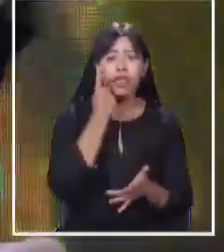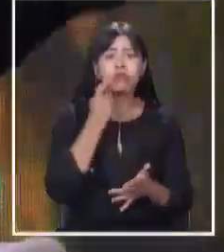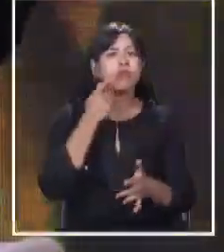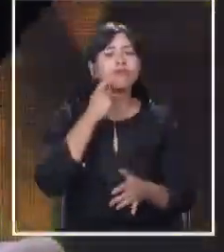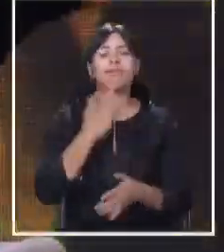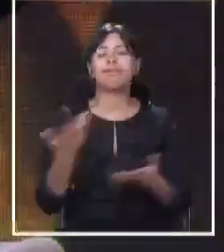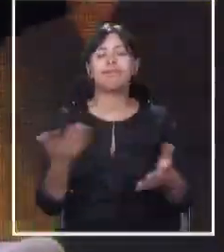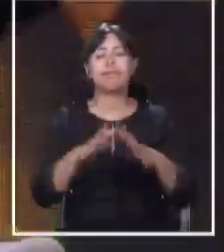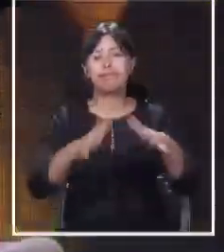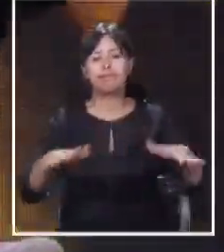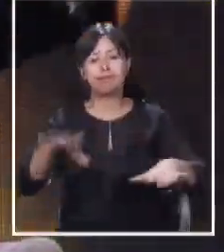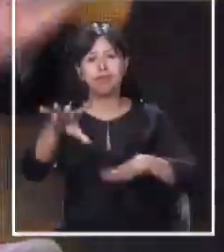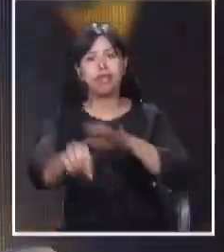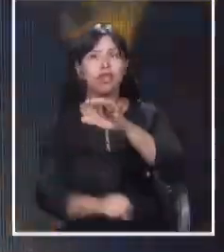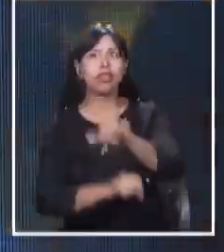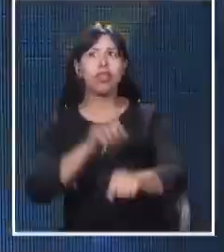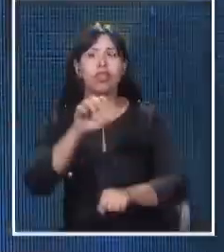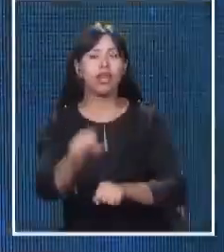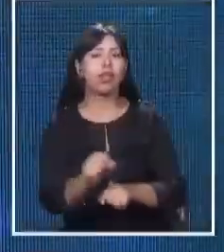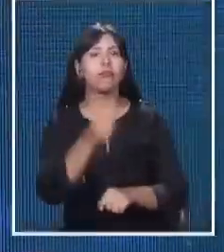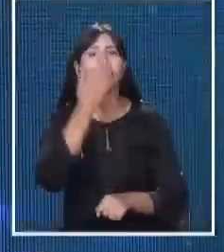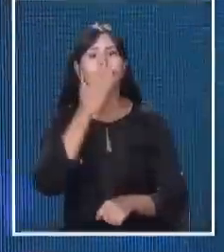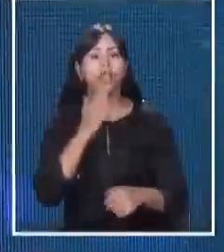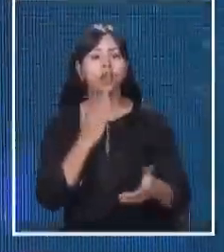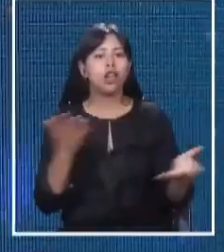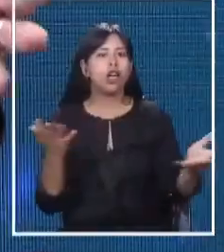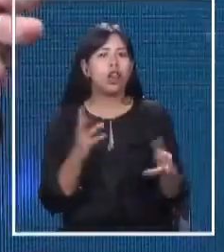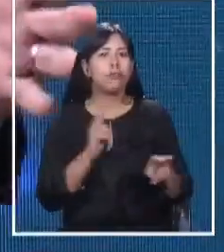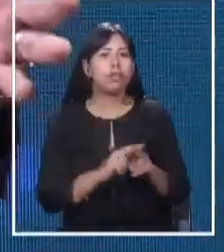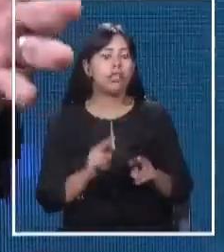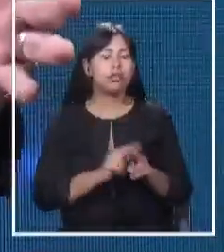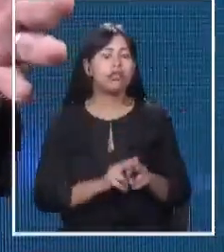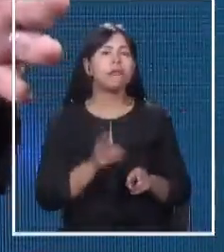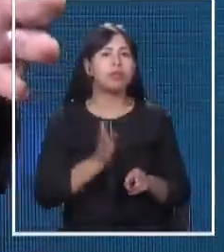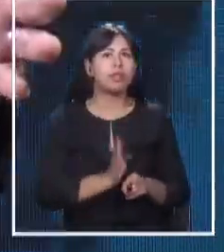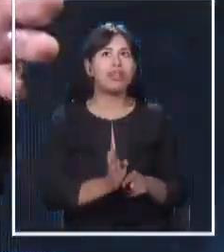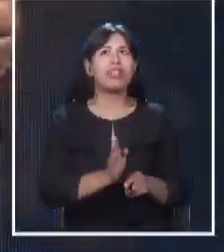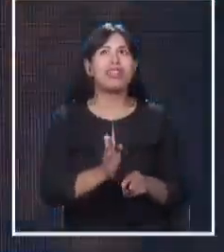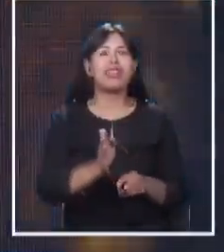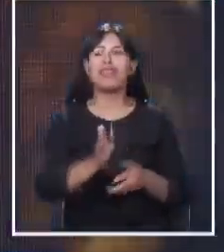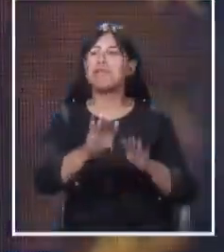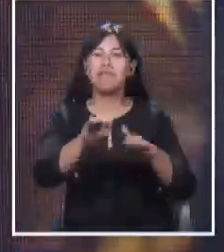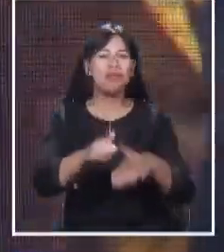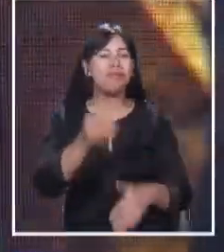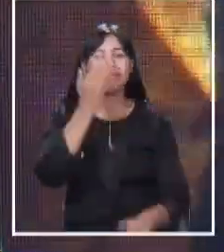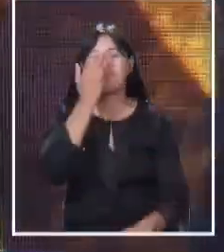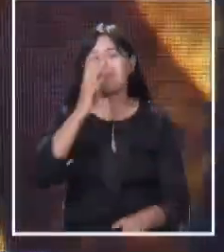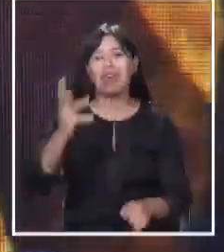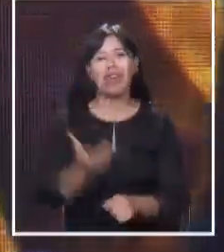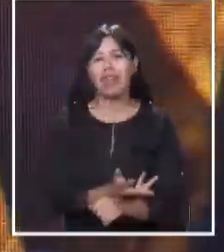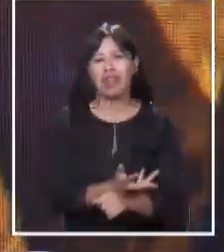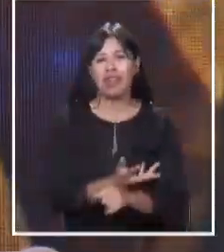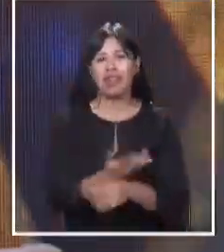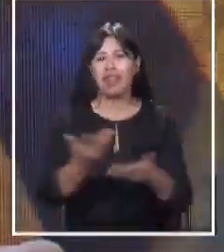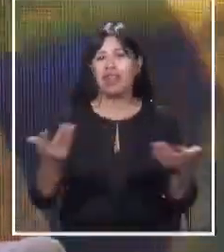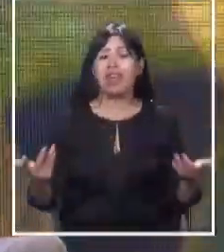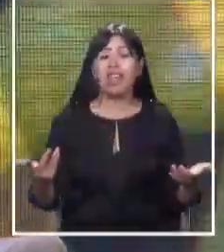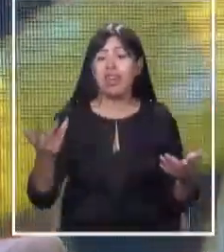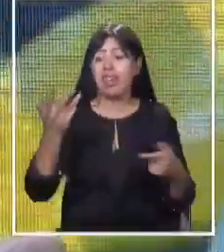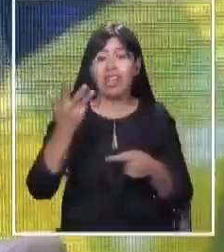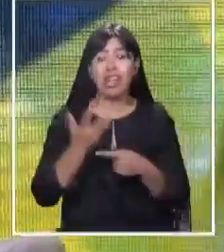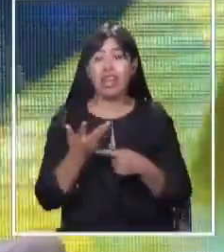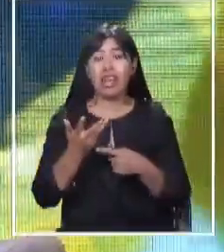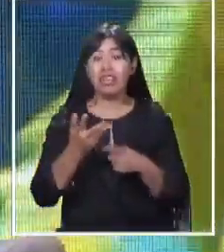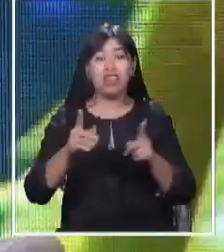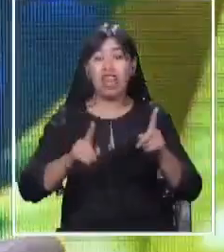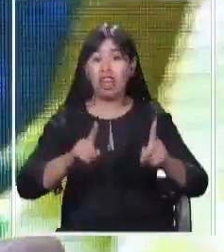cómo, bueno, a ver cómo lo manejamos mejor para poder seguir haciéndolo mal. O sea, hay cuestiones que son intrínsecamente más